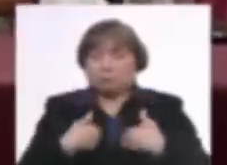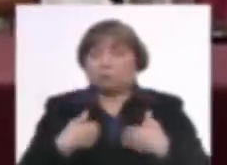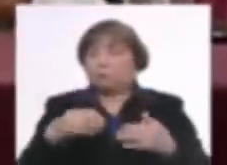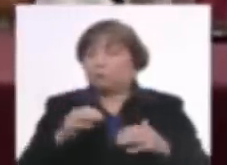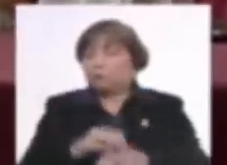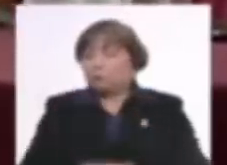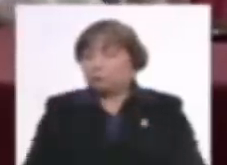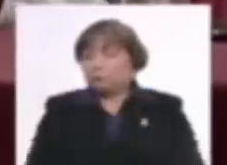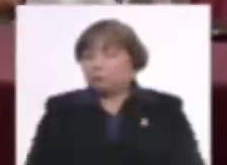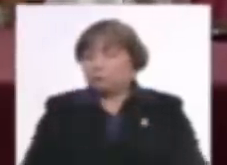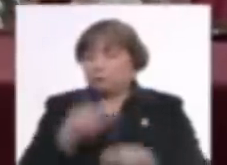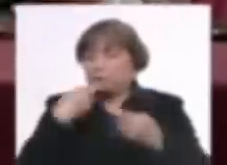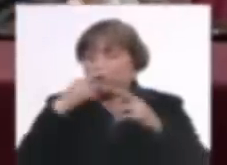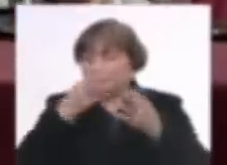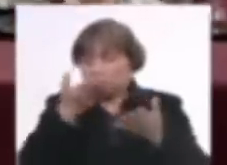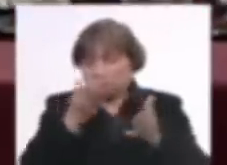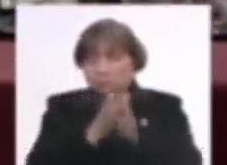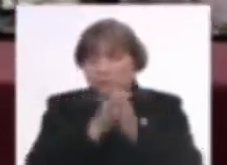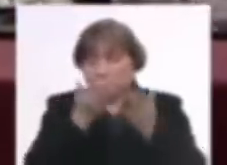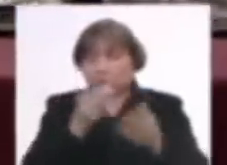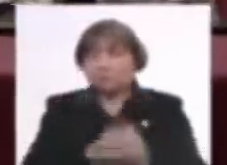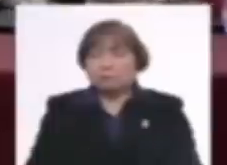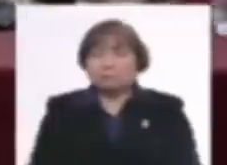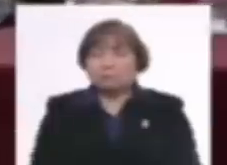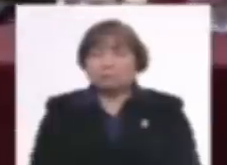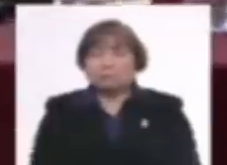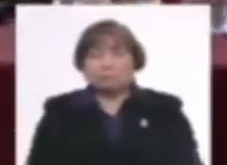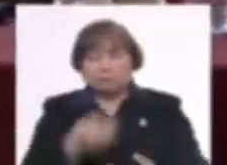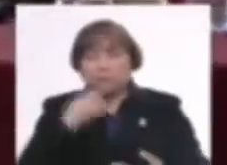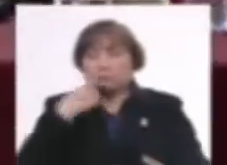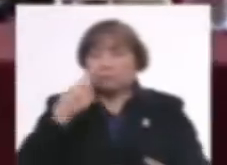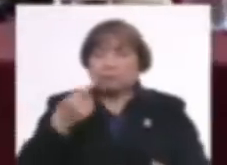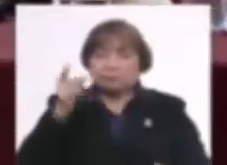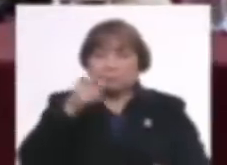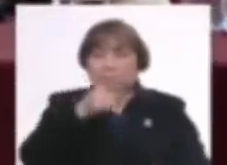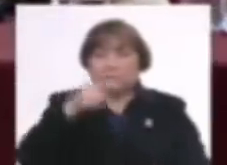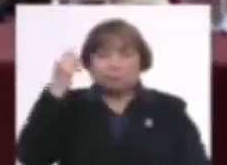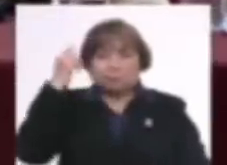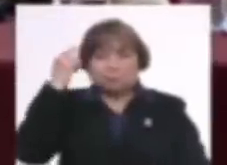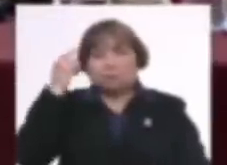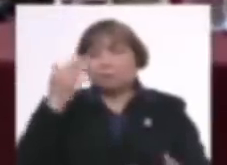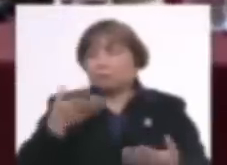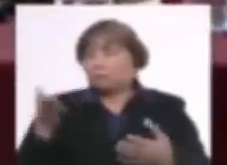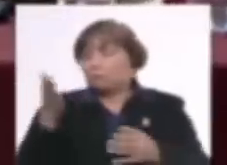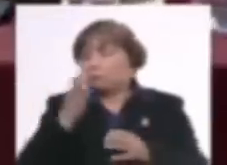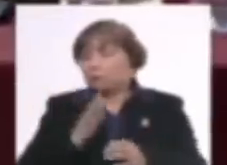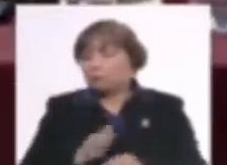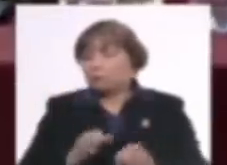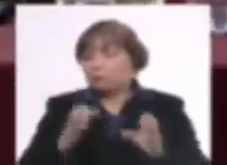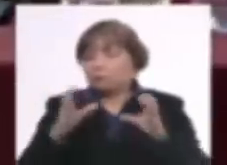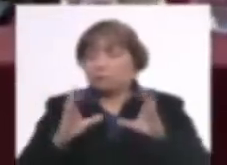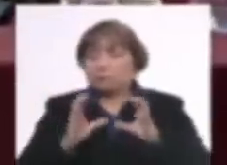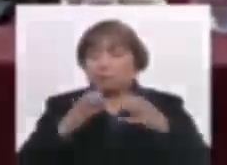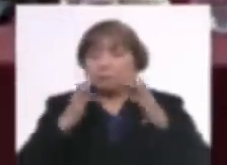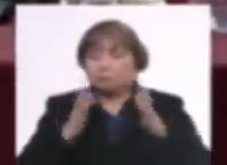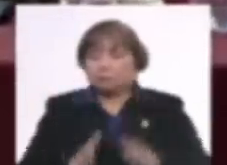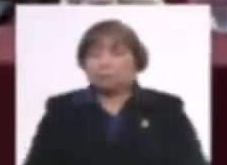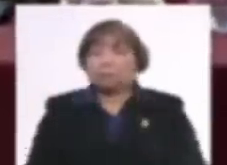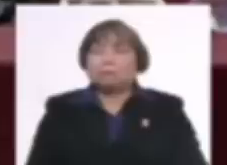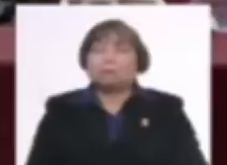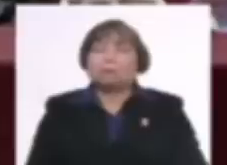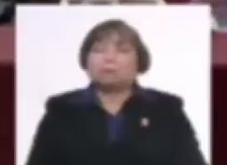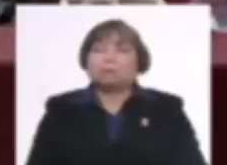causado. Todo responda, este por tema. Favor, por favor. Como ustedes son conocedores, señores congresistas,